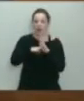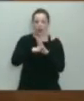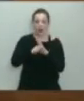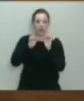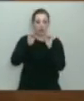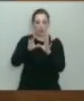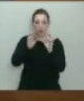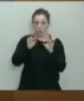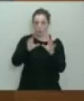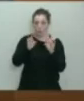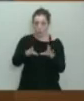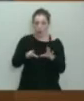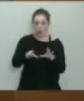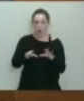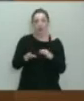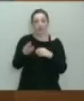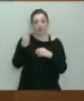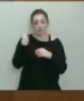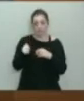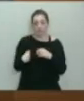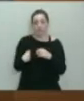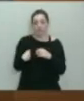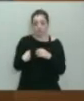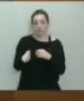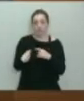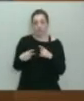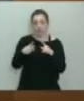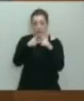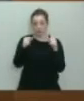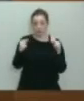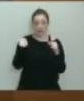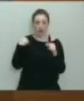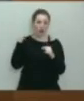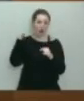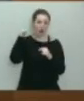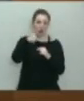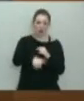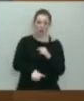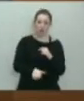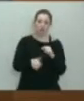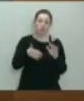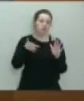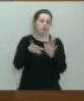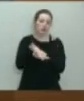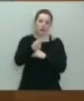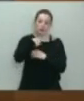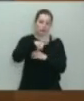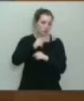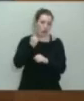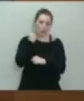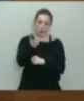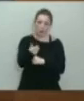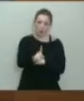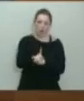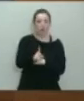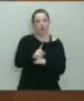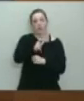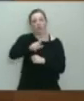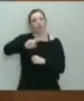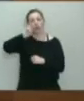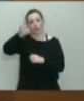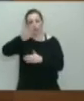por la misma senda en la que está Asturias desde hace años. Para eso con nosotros no cuente, tiene otros